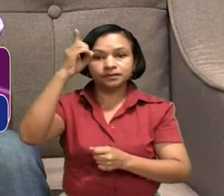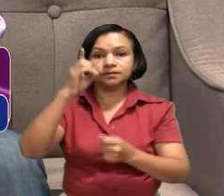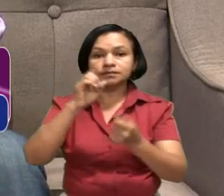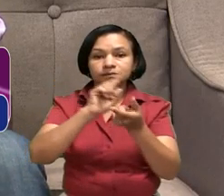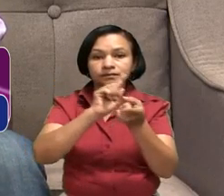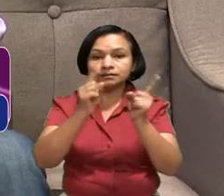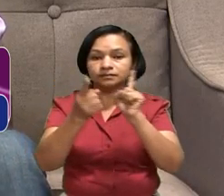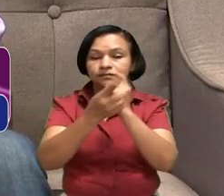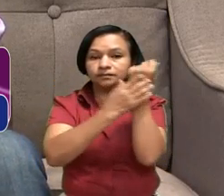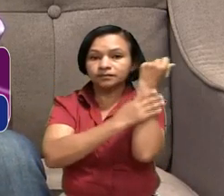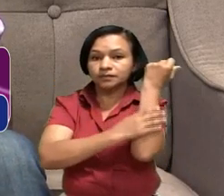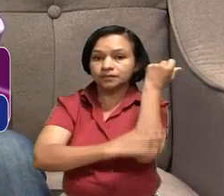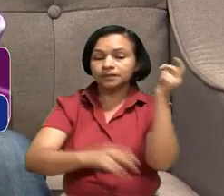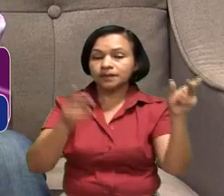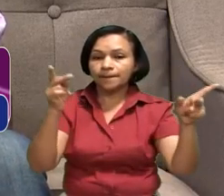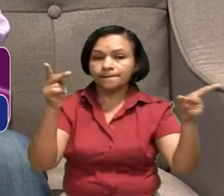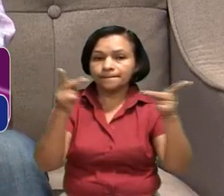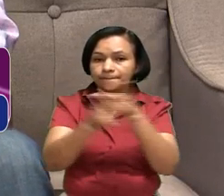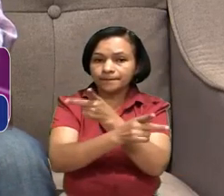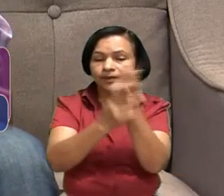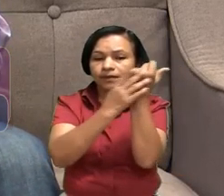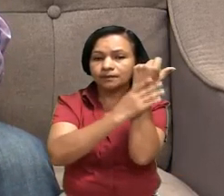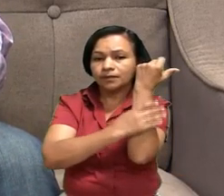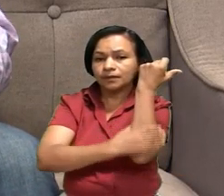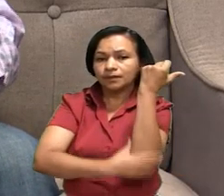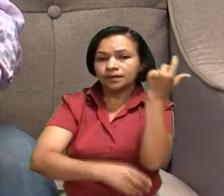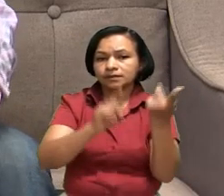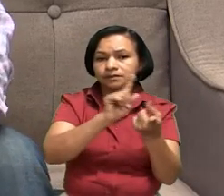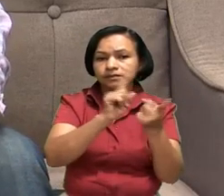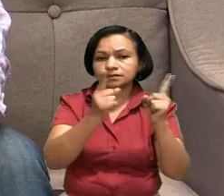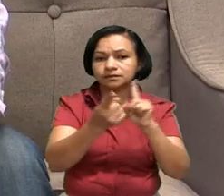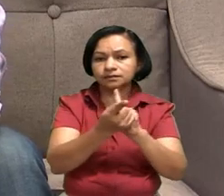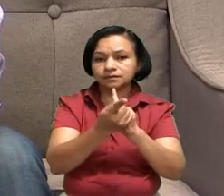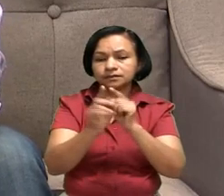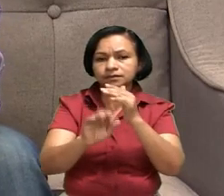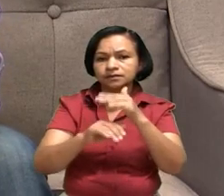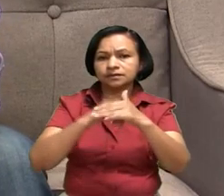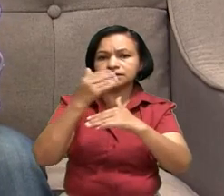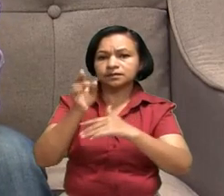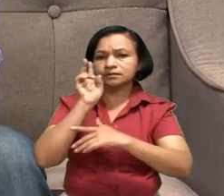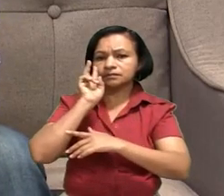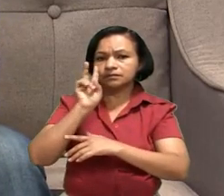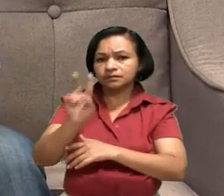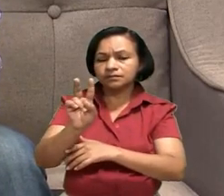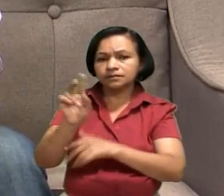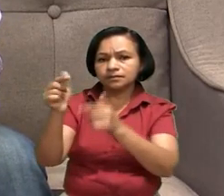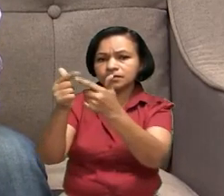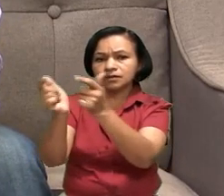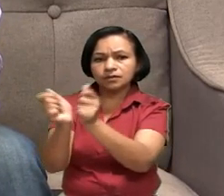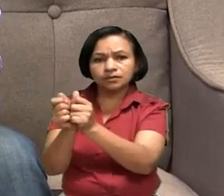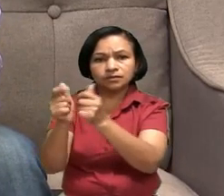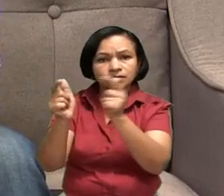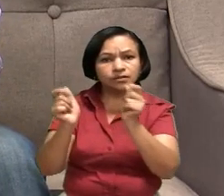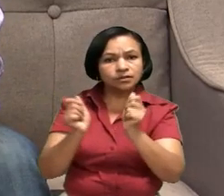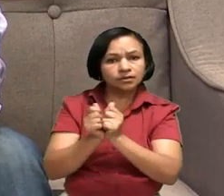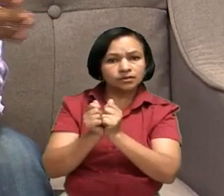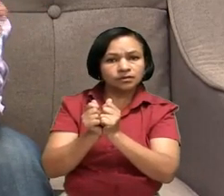reducción de la pobreza extrema de repente grupos tradicionales de poder o círculos también